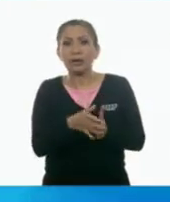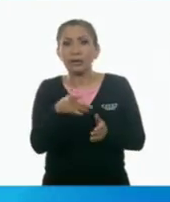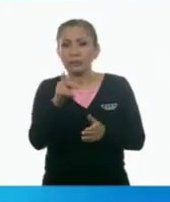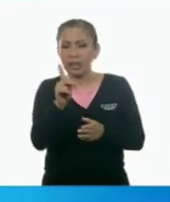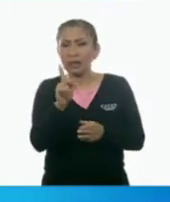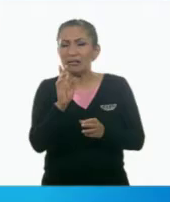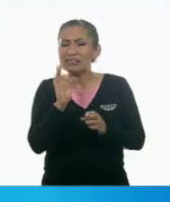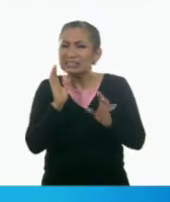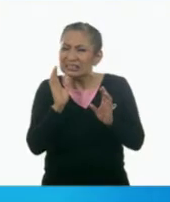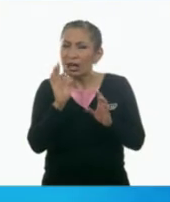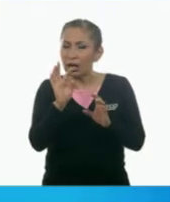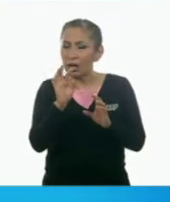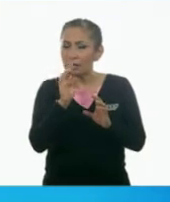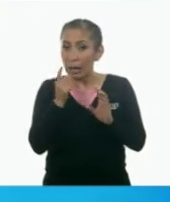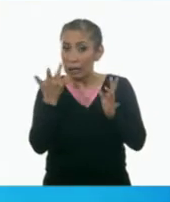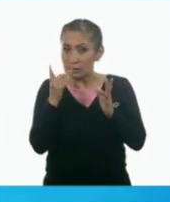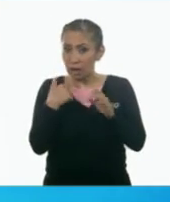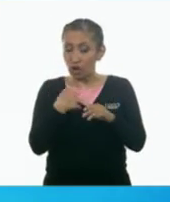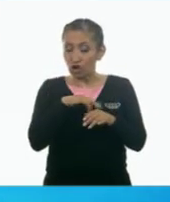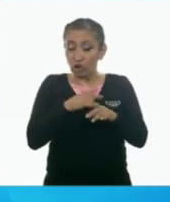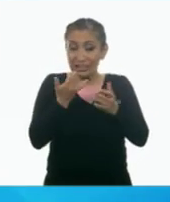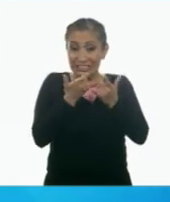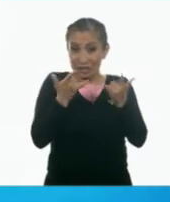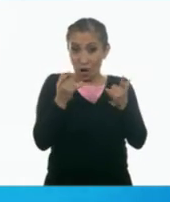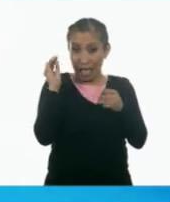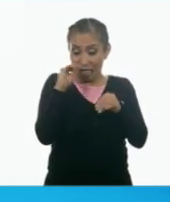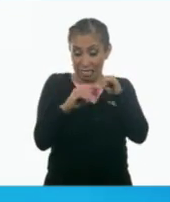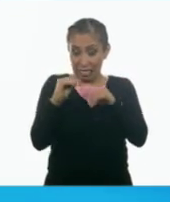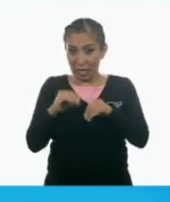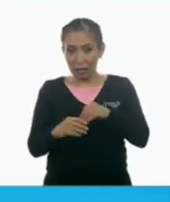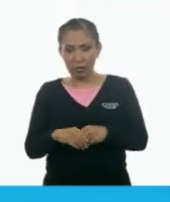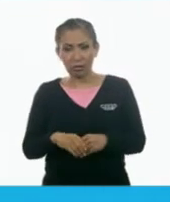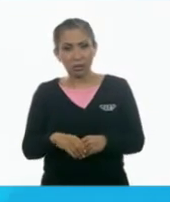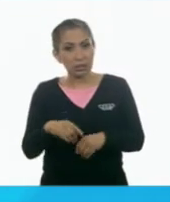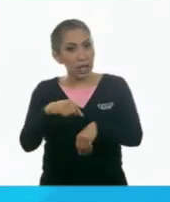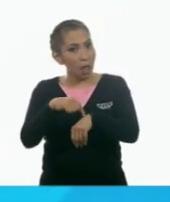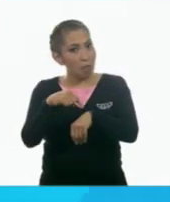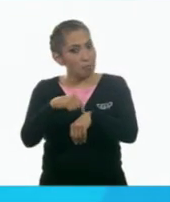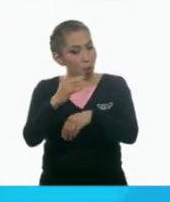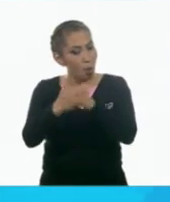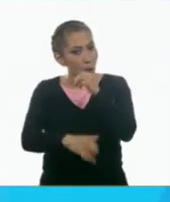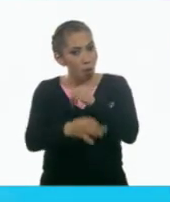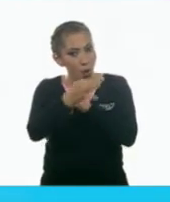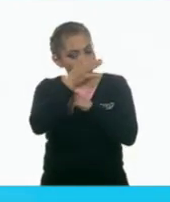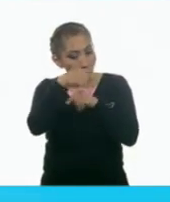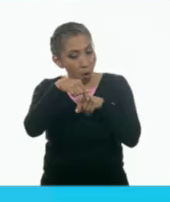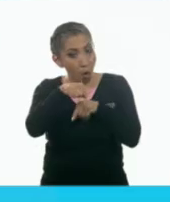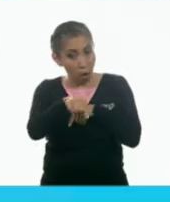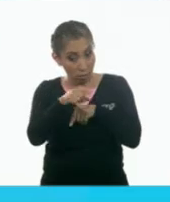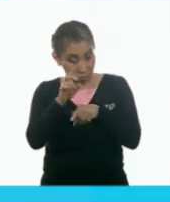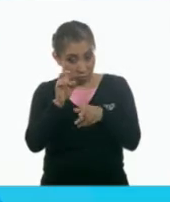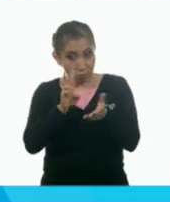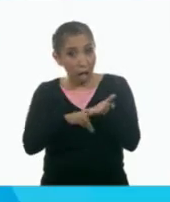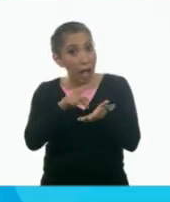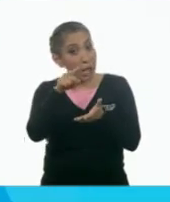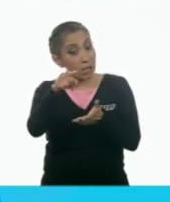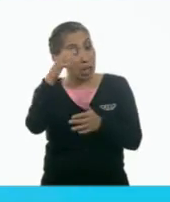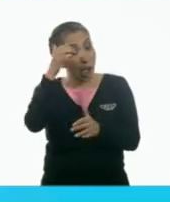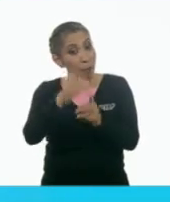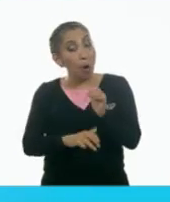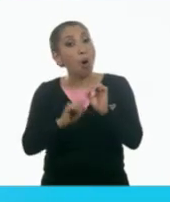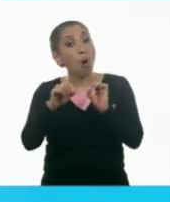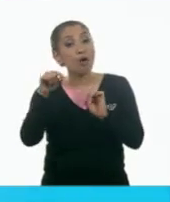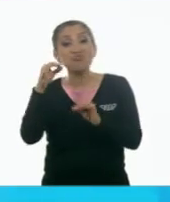Pero más bien, vamos a hacer nuestras propias versiones. Les queda poco tiempo. Más les vale que terminen,